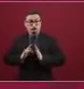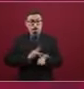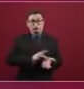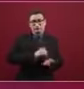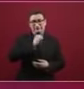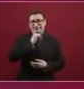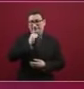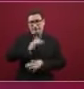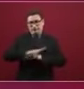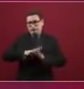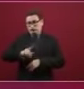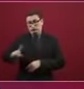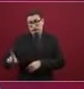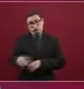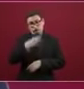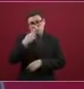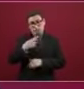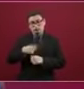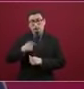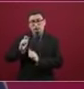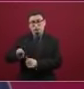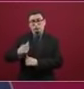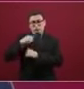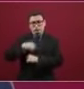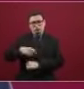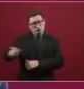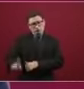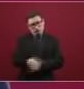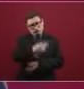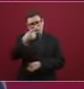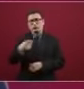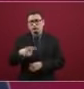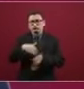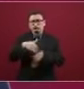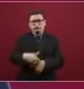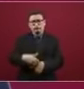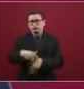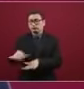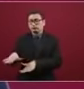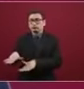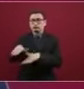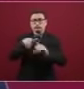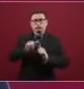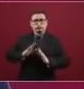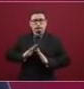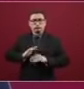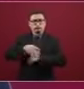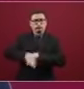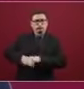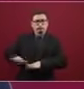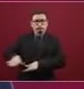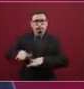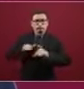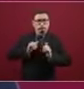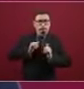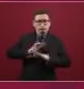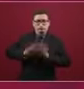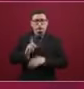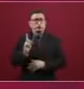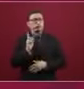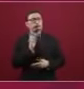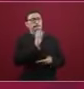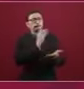a fungir en esa comisión, en ese trabajo, no, se separan temporalmente y no tenemos un control sobre